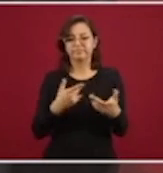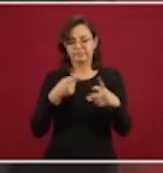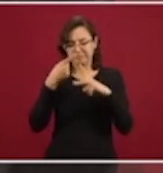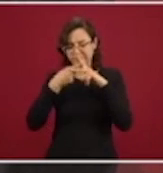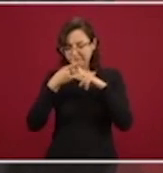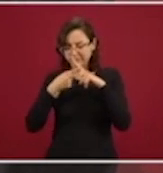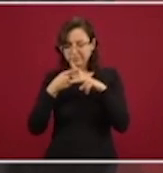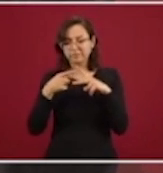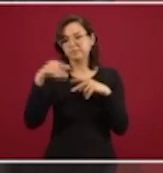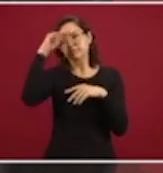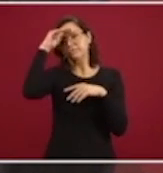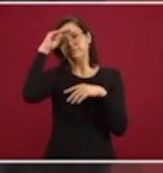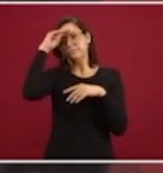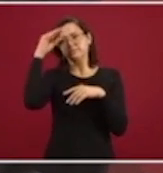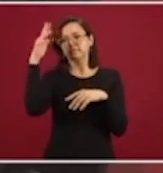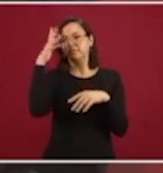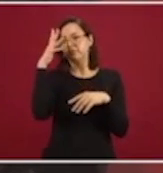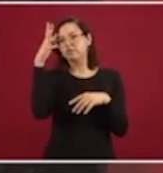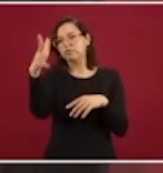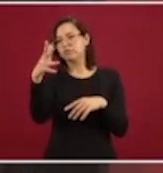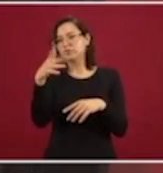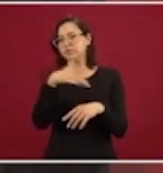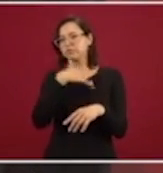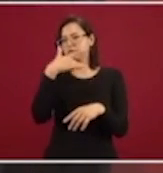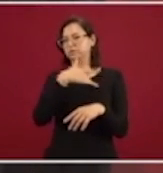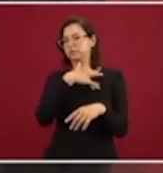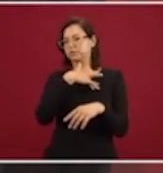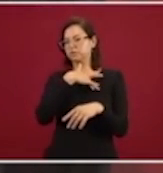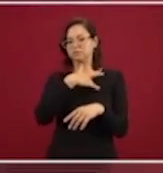proyecciones de los especialistas,